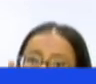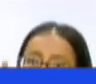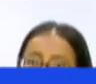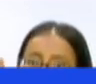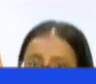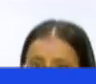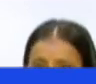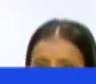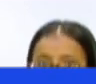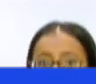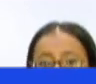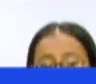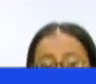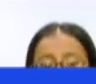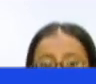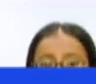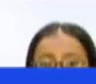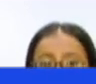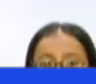15-CR-379.